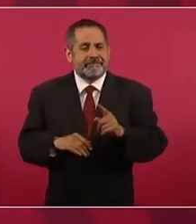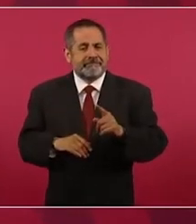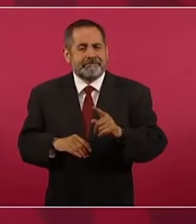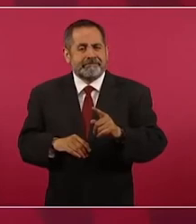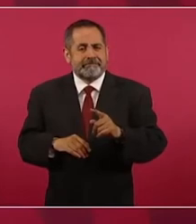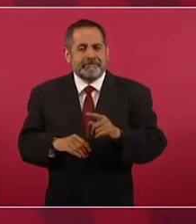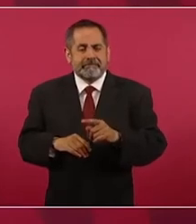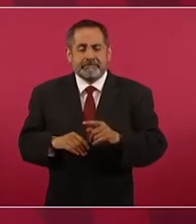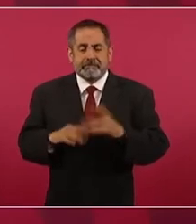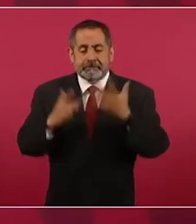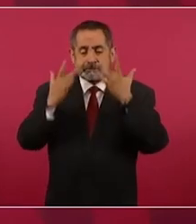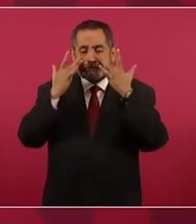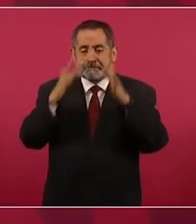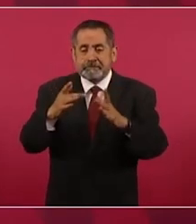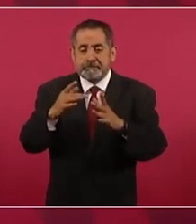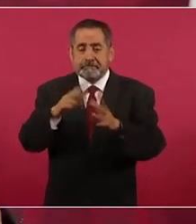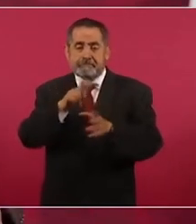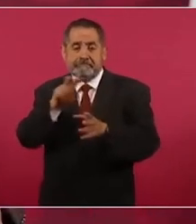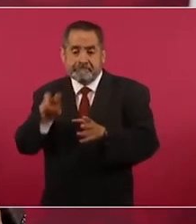retiro